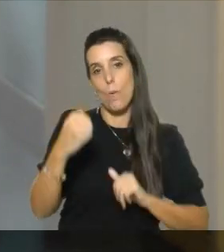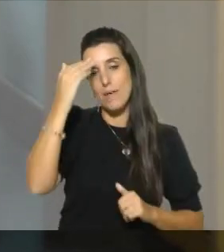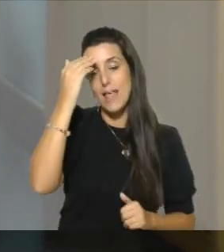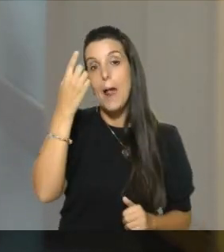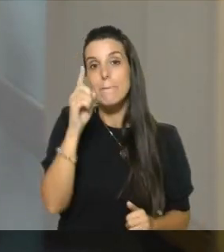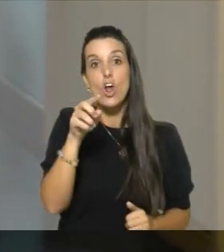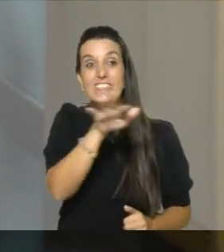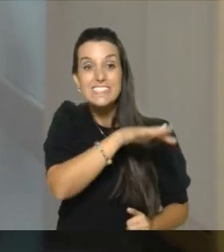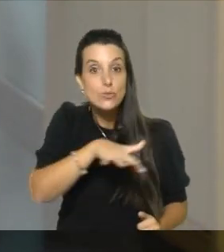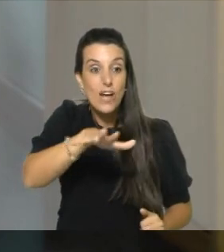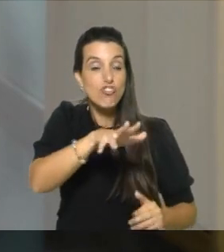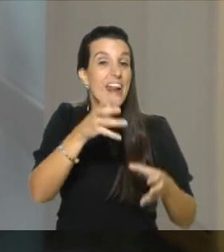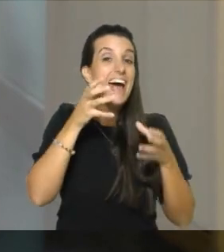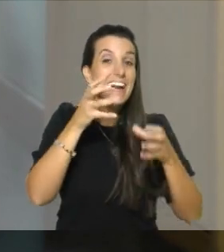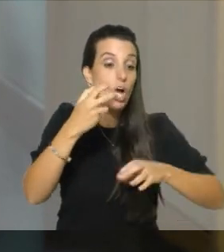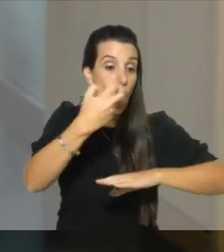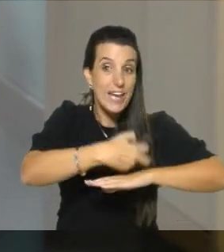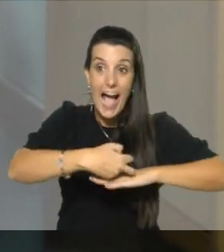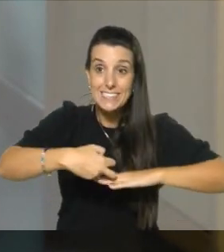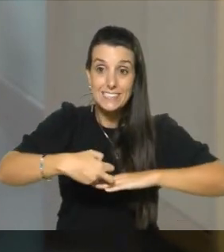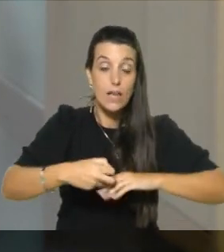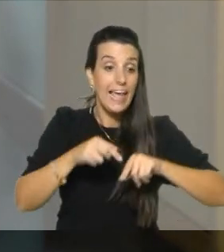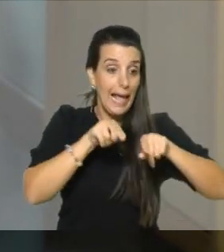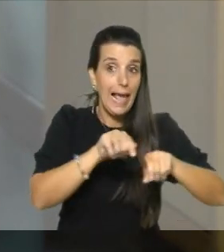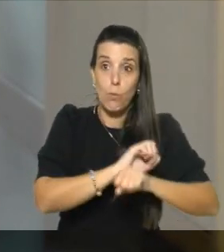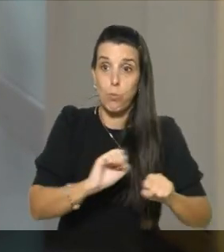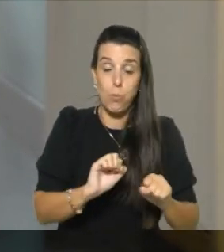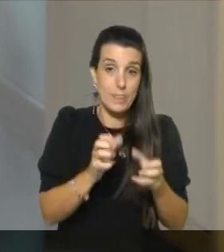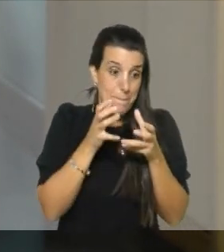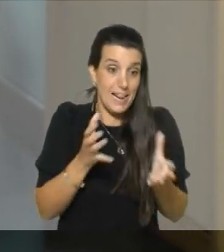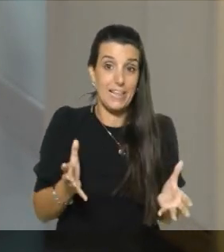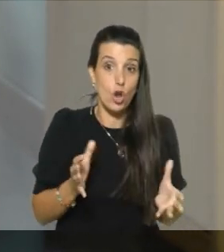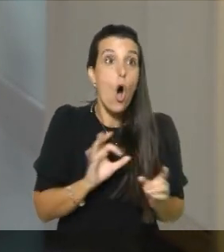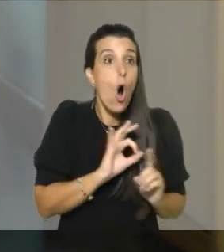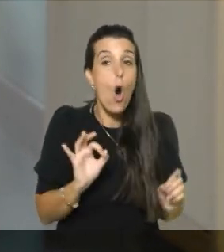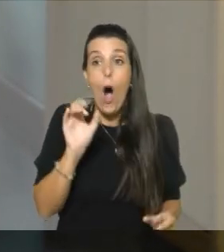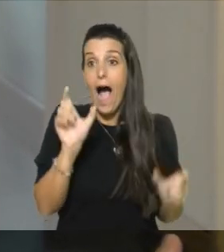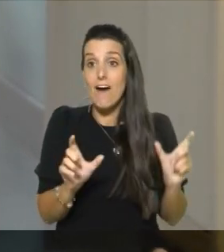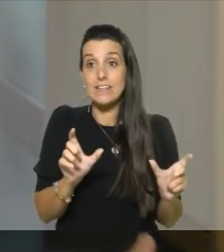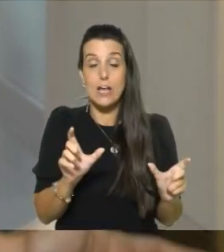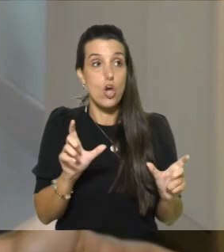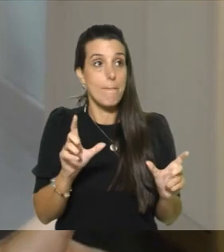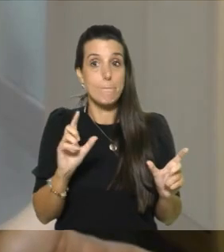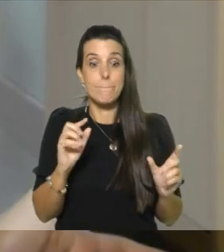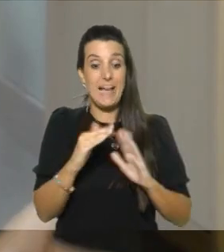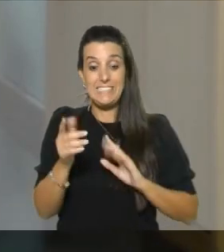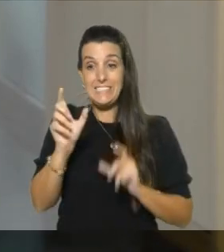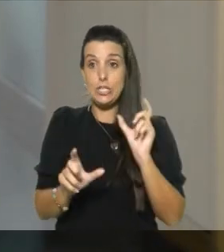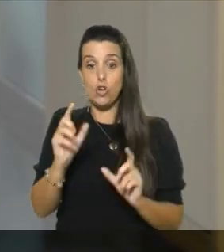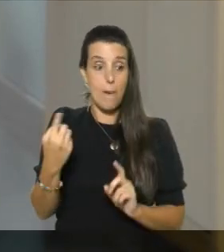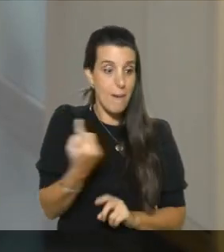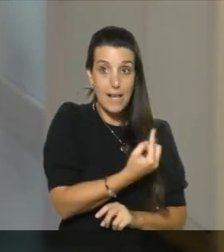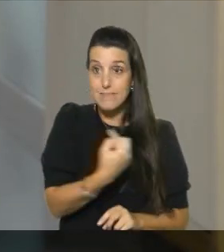circunstancia de riesgo tanto de riesgo para la persona como muchas veces conflictos que tienen los vecinos que que